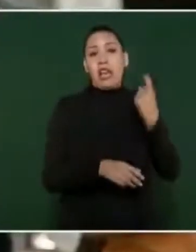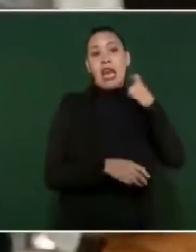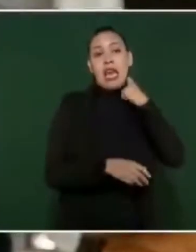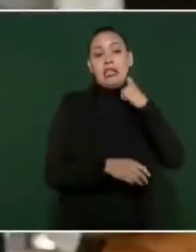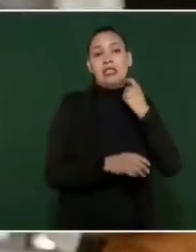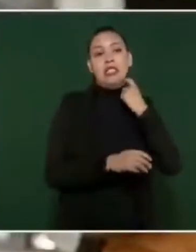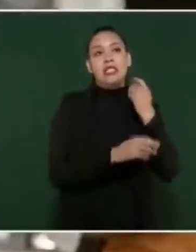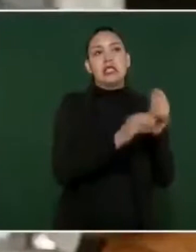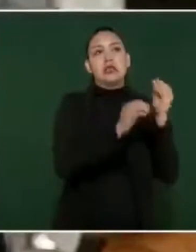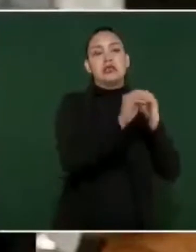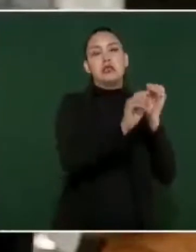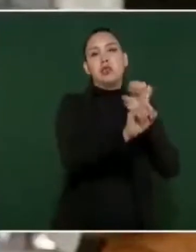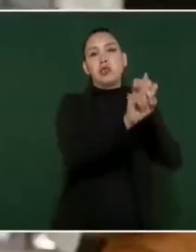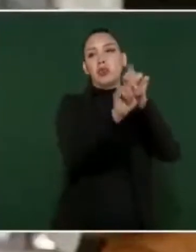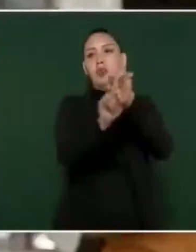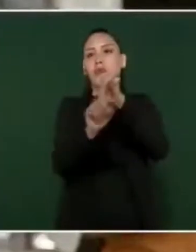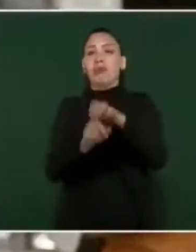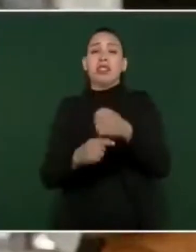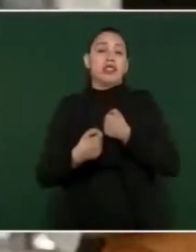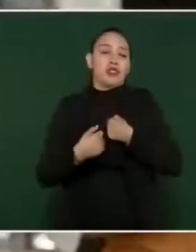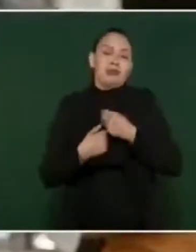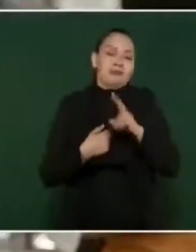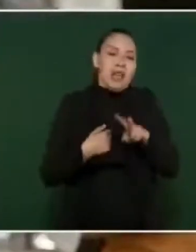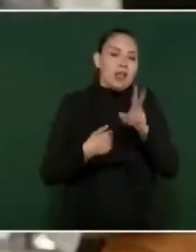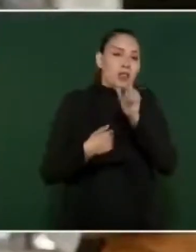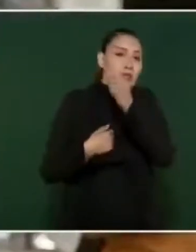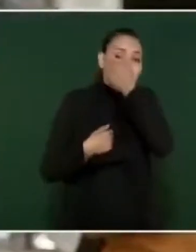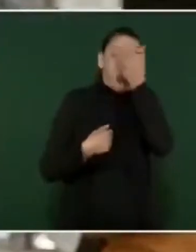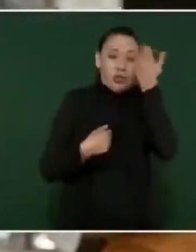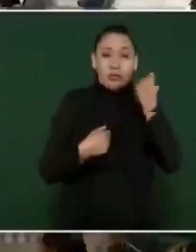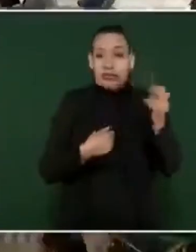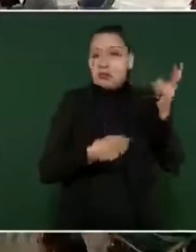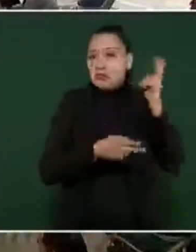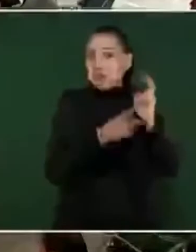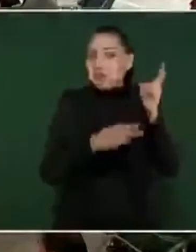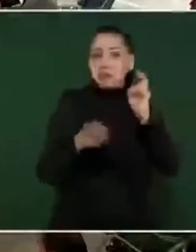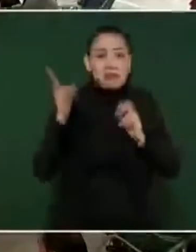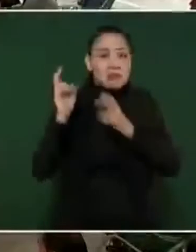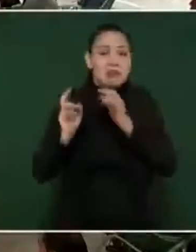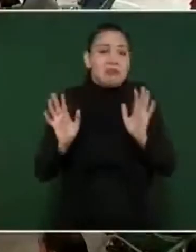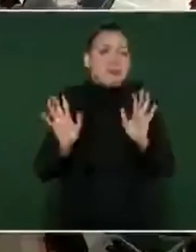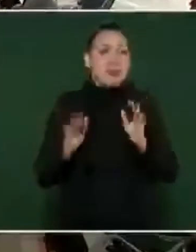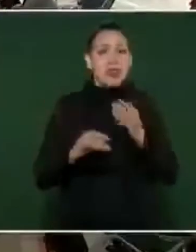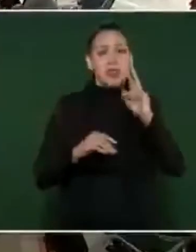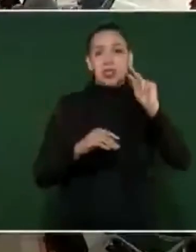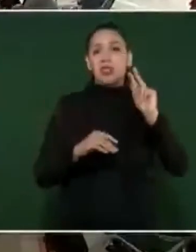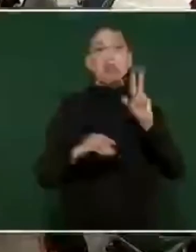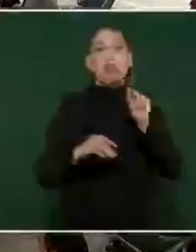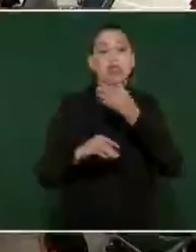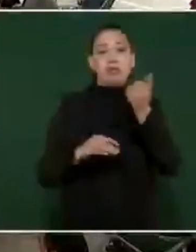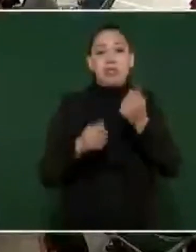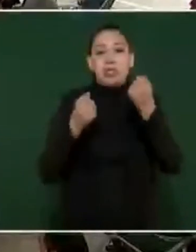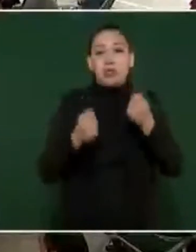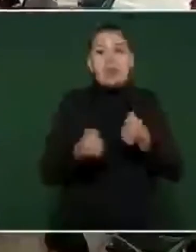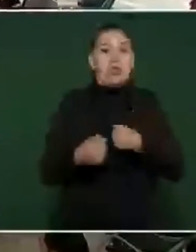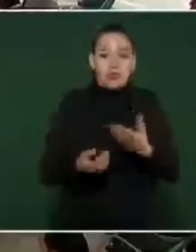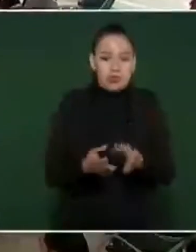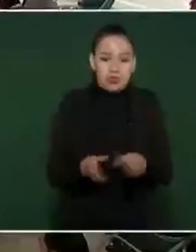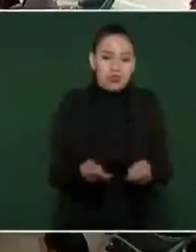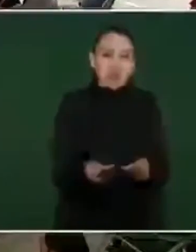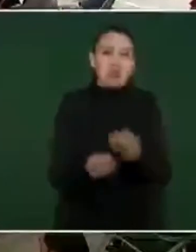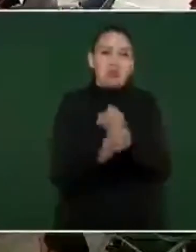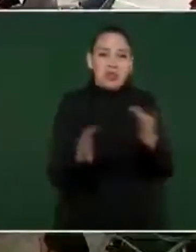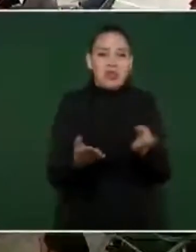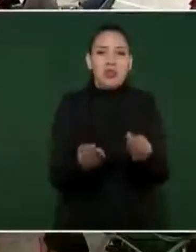de verdad, tengo casi nada de ella, me la dieron a cuentagotas, no estuvo muy bien por parte de las autoridades,